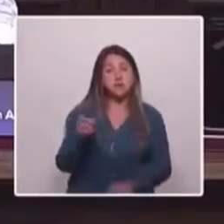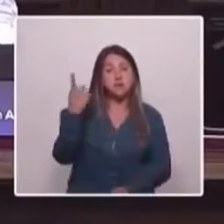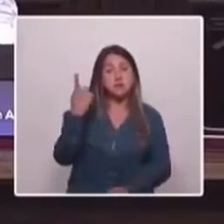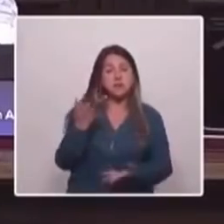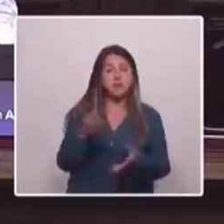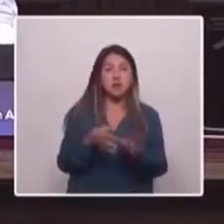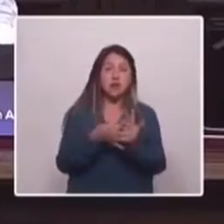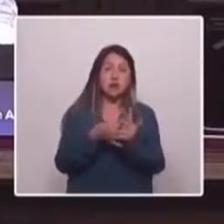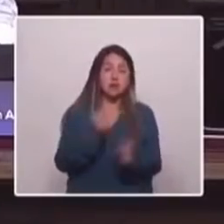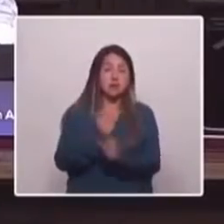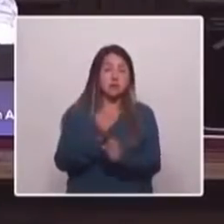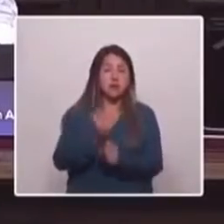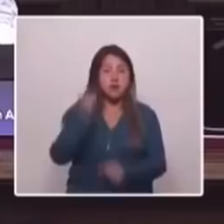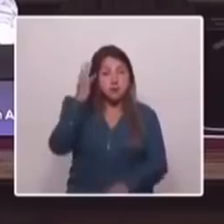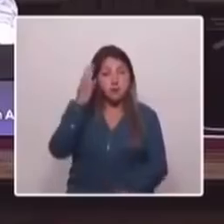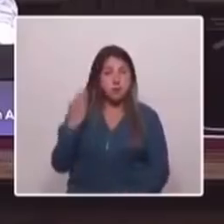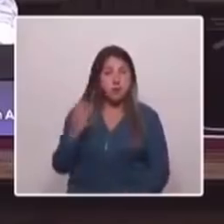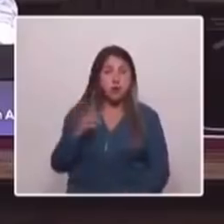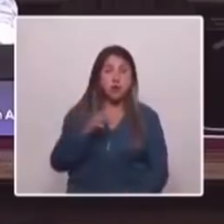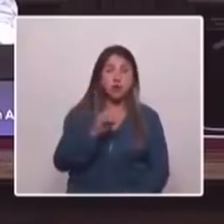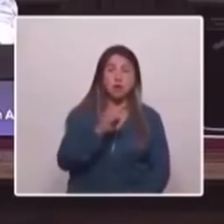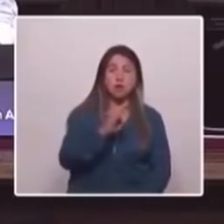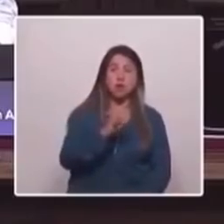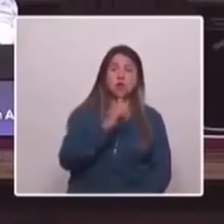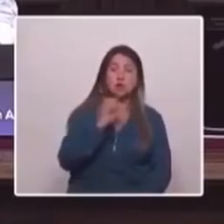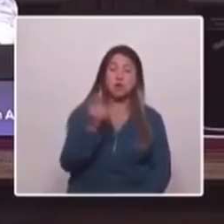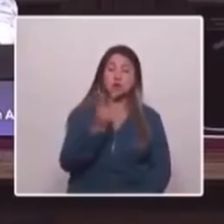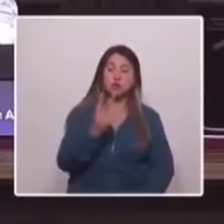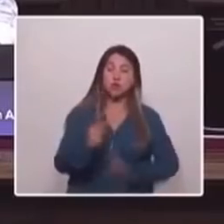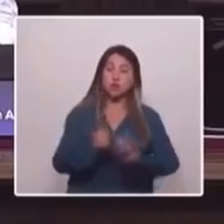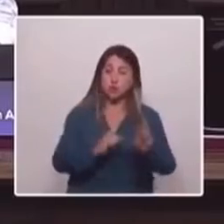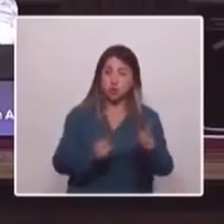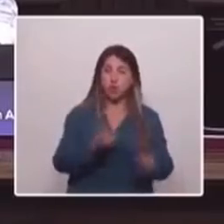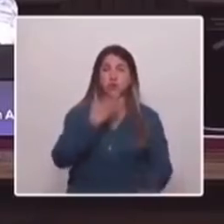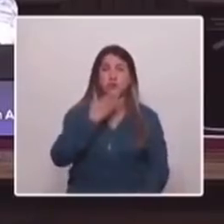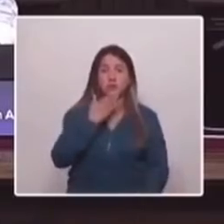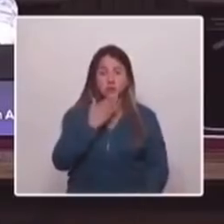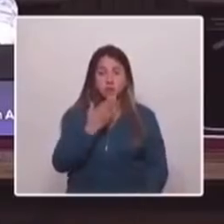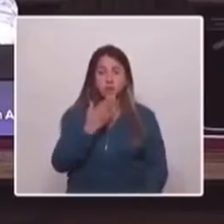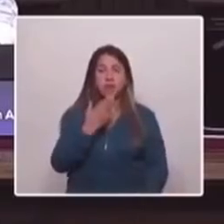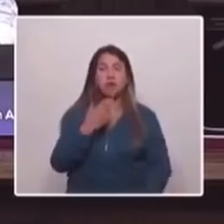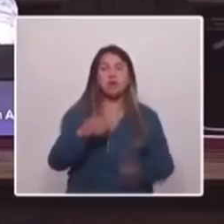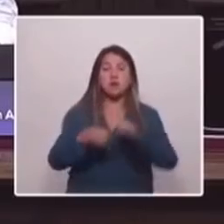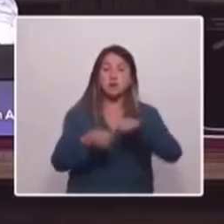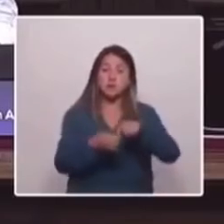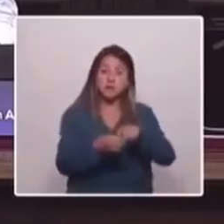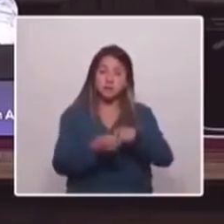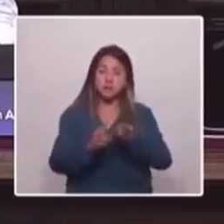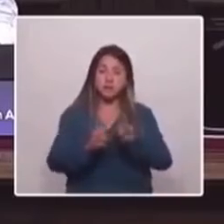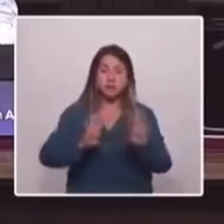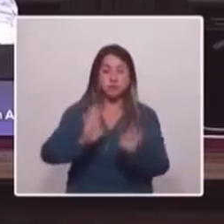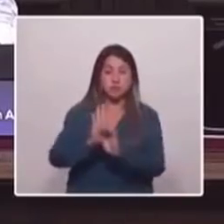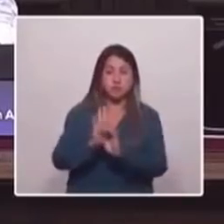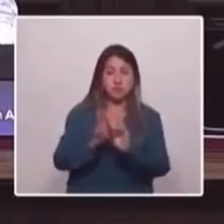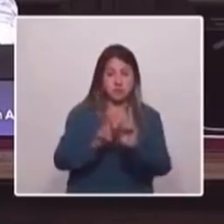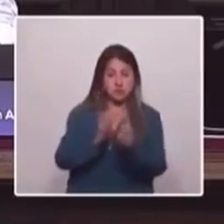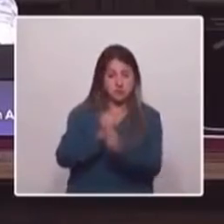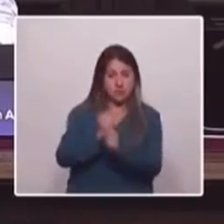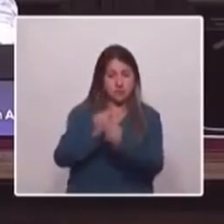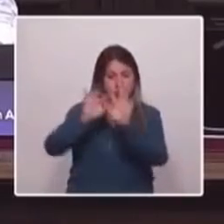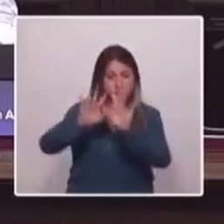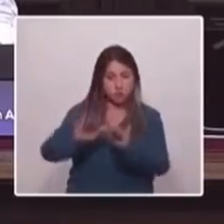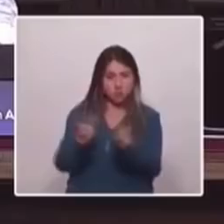reglamento permanente ya el día martes. Ese día entonces va a ser crucial, pero ya existió una alteración en